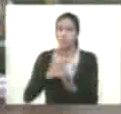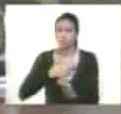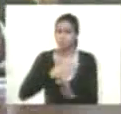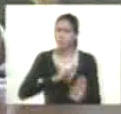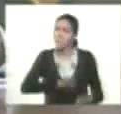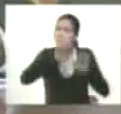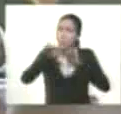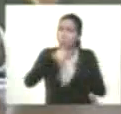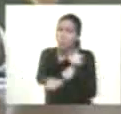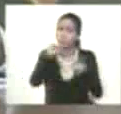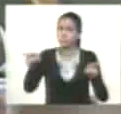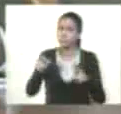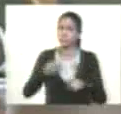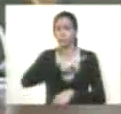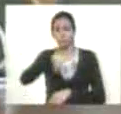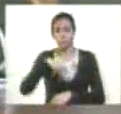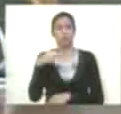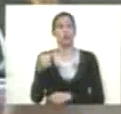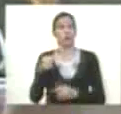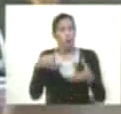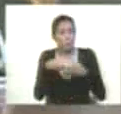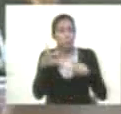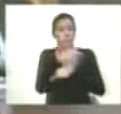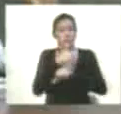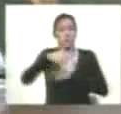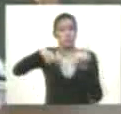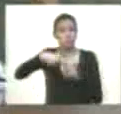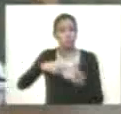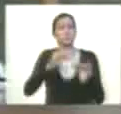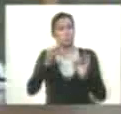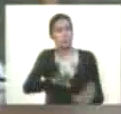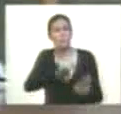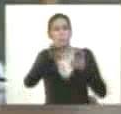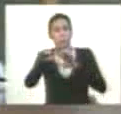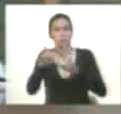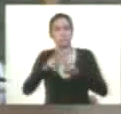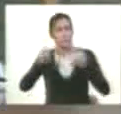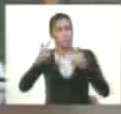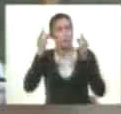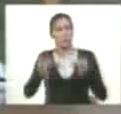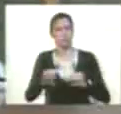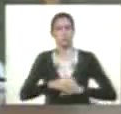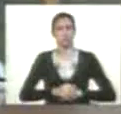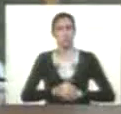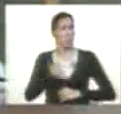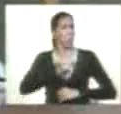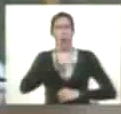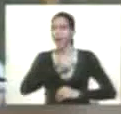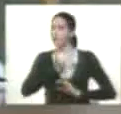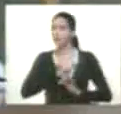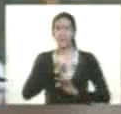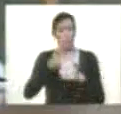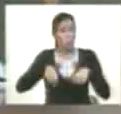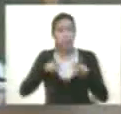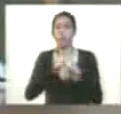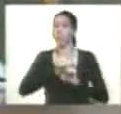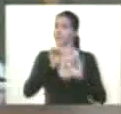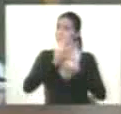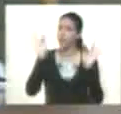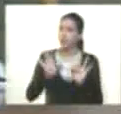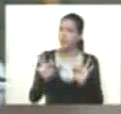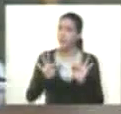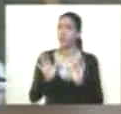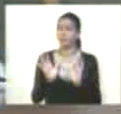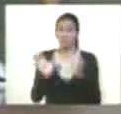aquí tiene protectores y protectoras, que la revolución es la garantía de paz y lo vamos a hacer en el escenario que nos toque hacerlo, con la